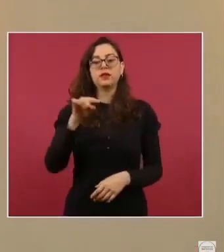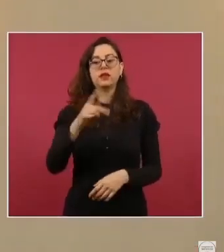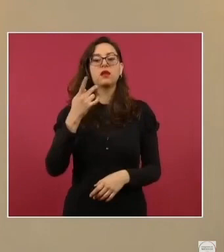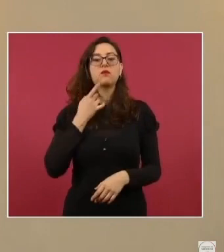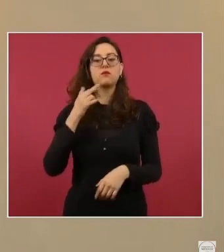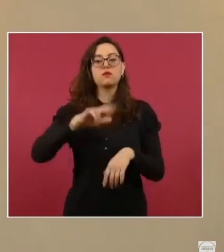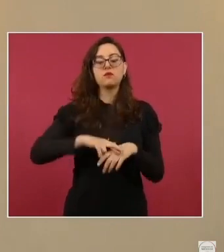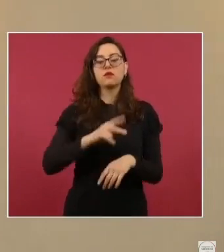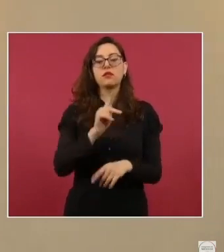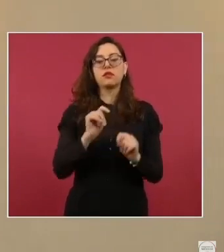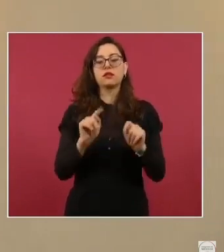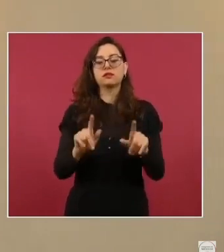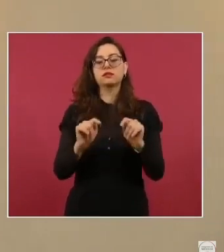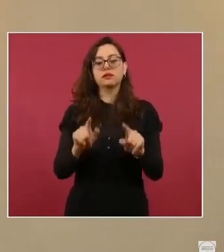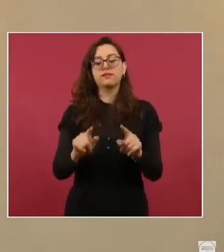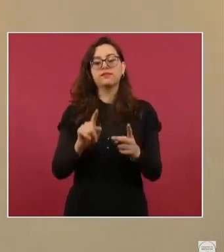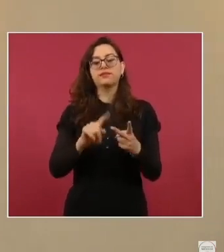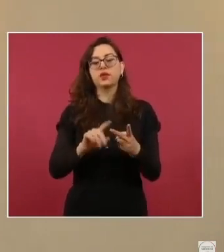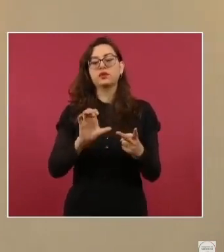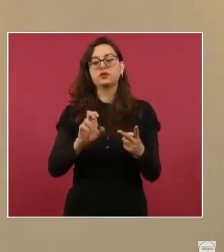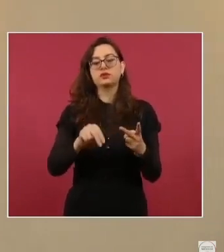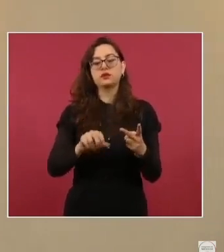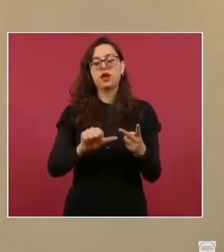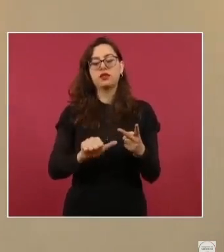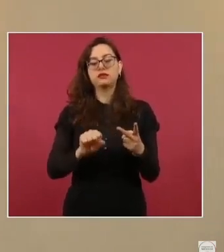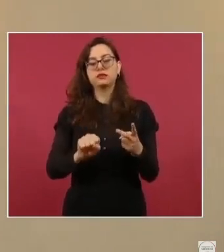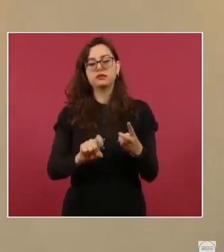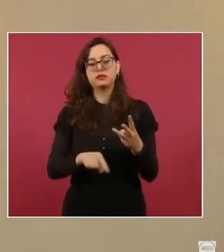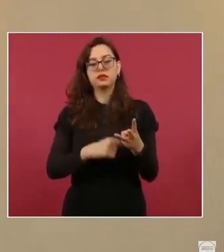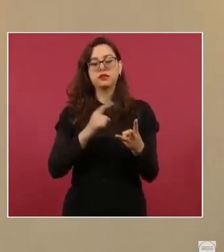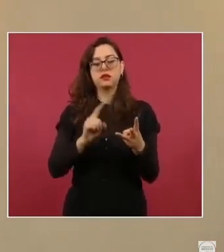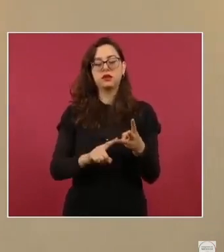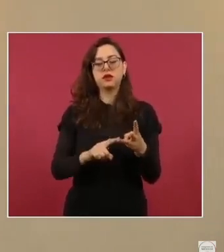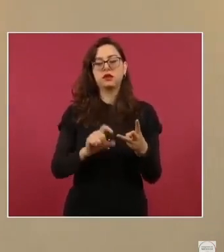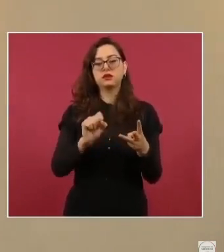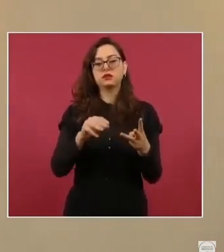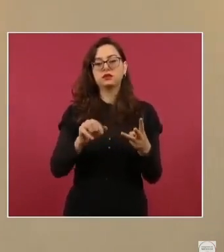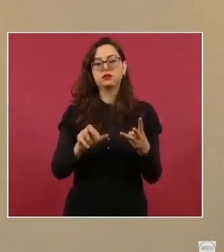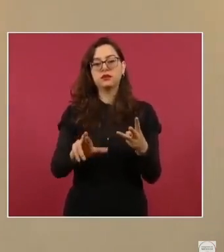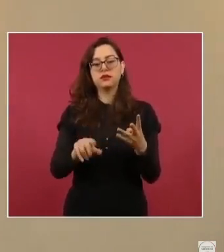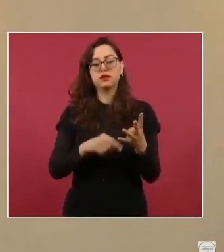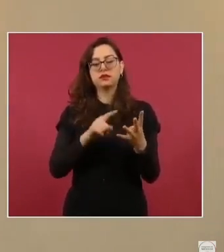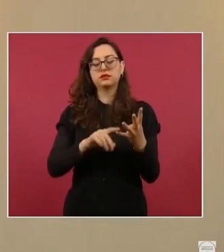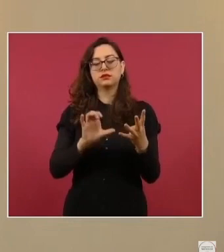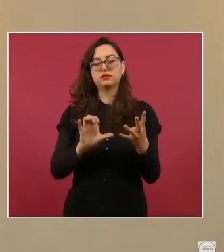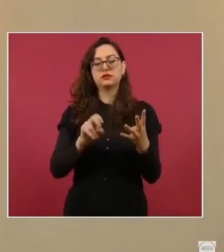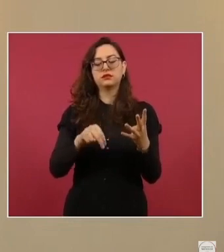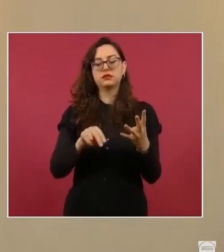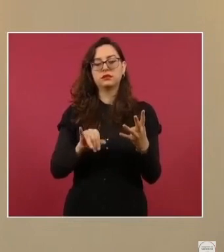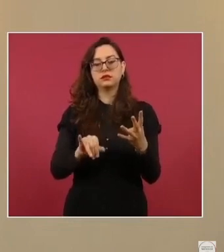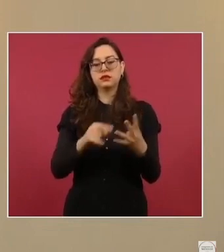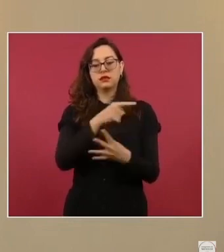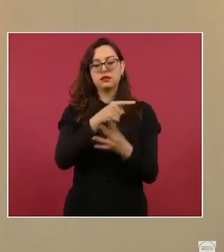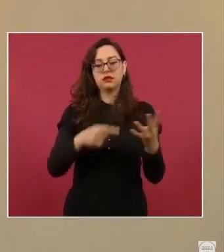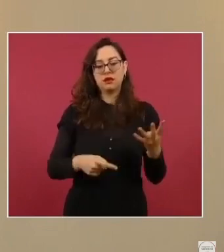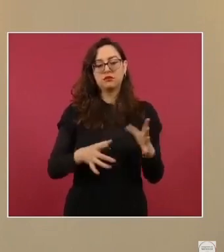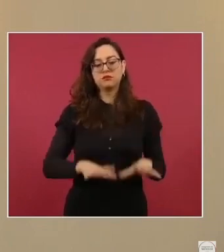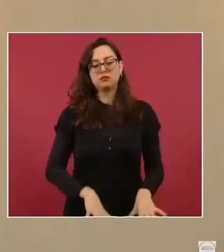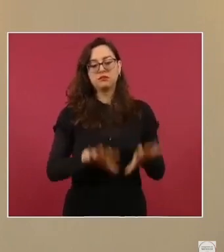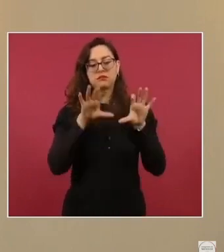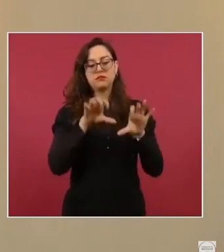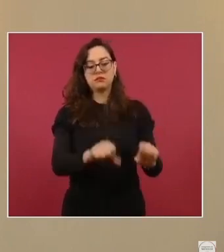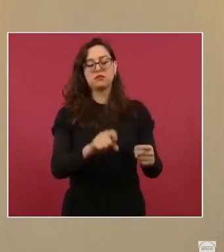Coordinación de Antisecuestros, la Secretaría de la Marina y el Centro Nacional de Inteligencia. Se logró la detención de Luis